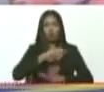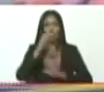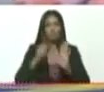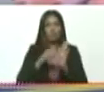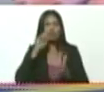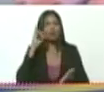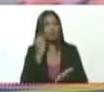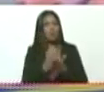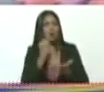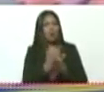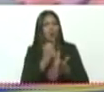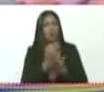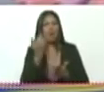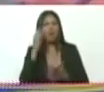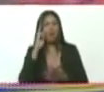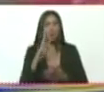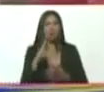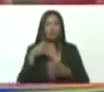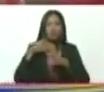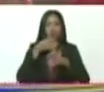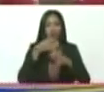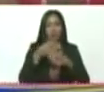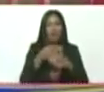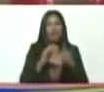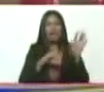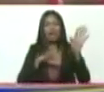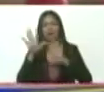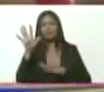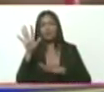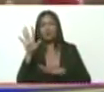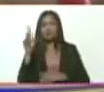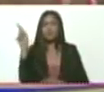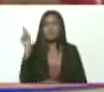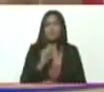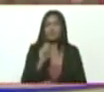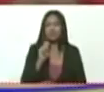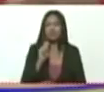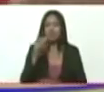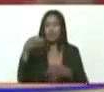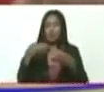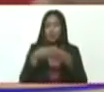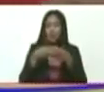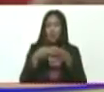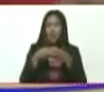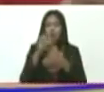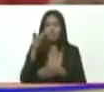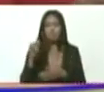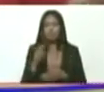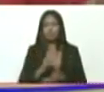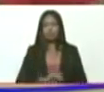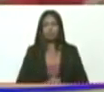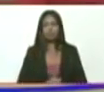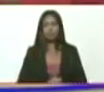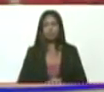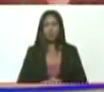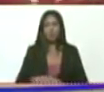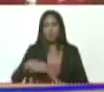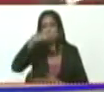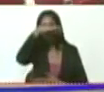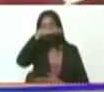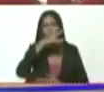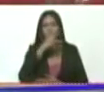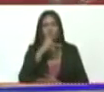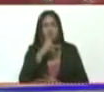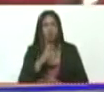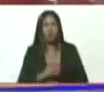prueba, luego de hacerle seguimiento durante 14 meses a este grupo de criminales y